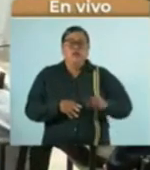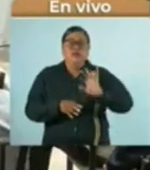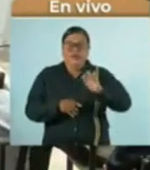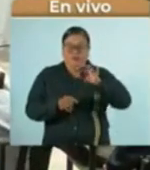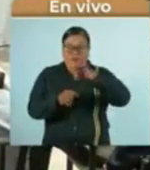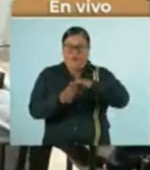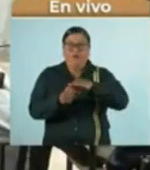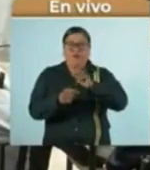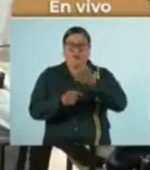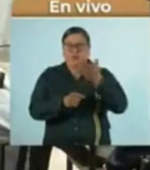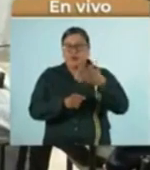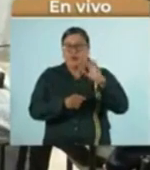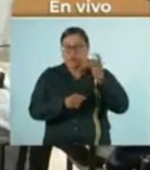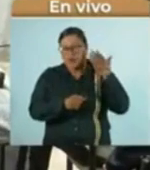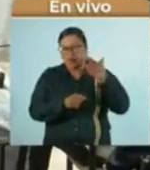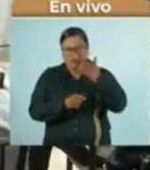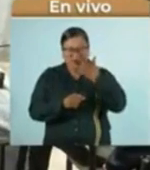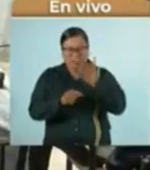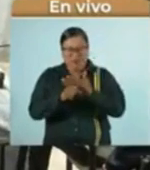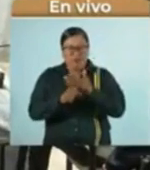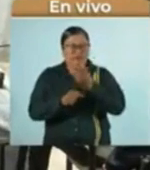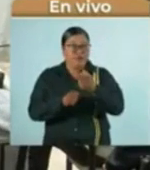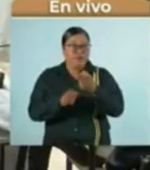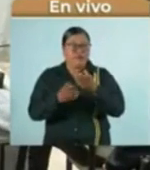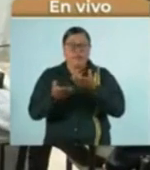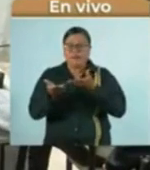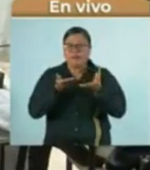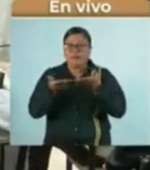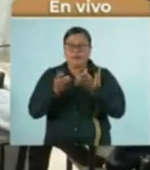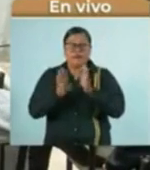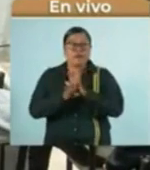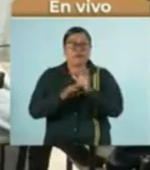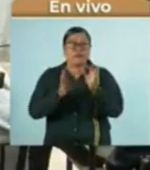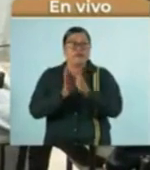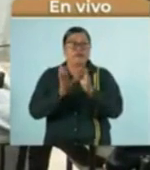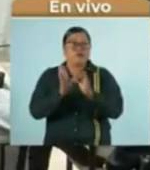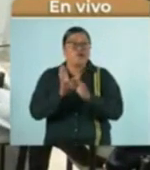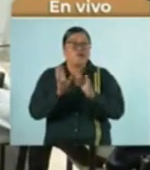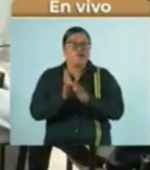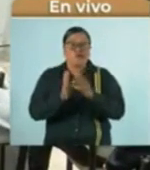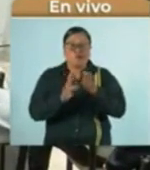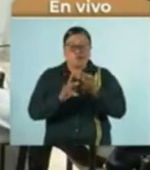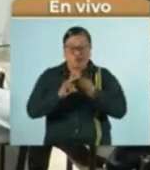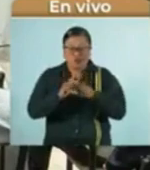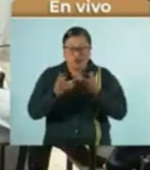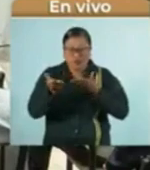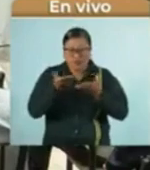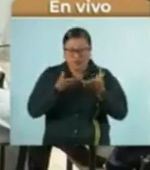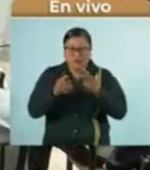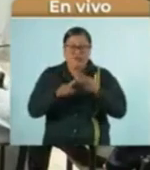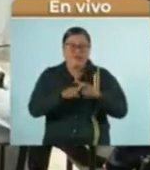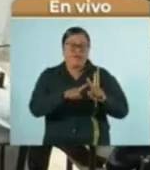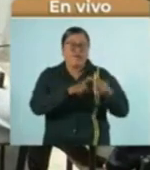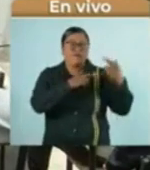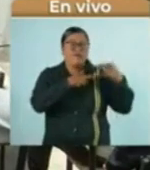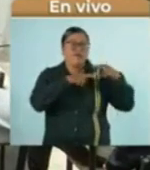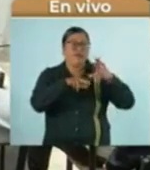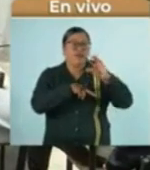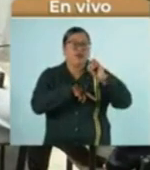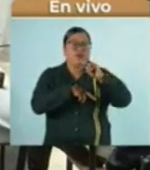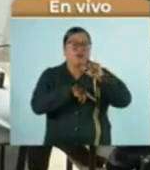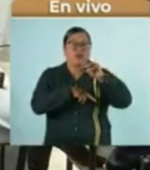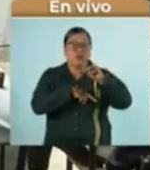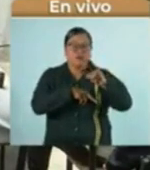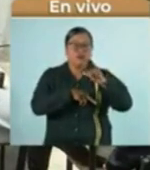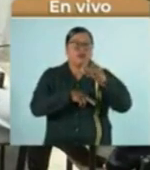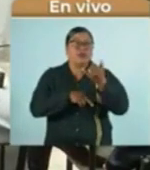fue comisariado. Durante el desarrollo se trataron estos puntos. Se reinicia el diálogo entre los representantes de la CONAM,